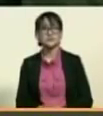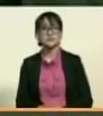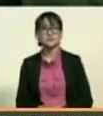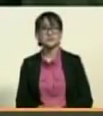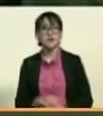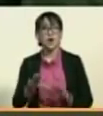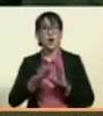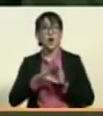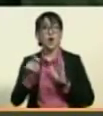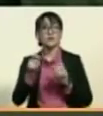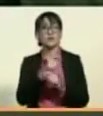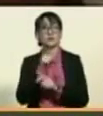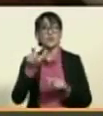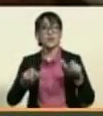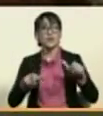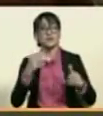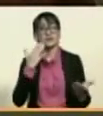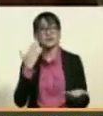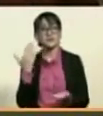Constituyente.